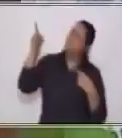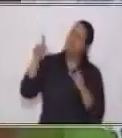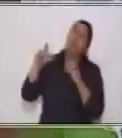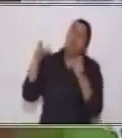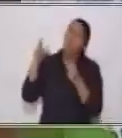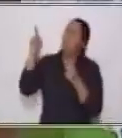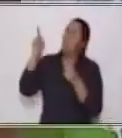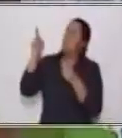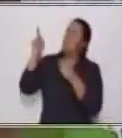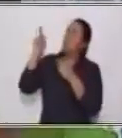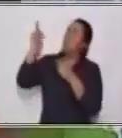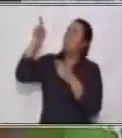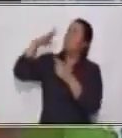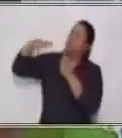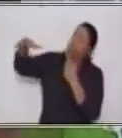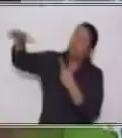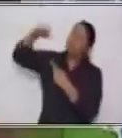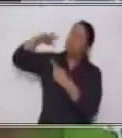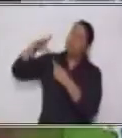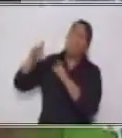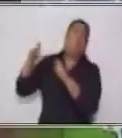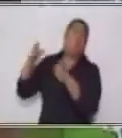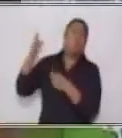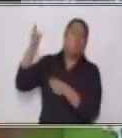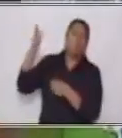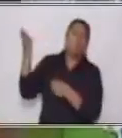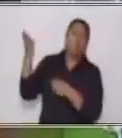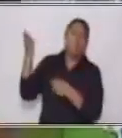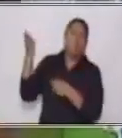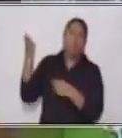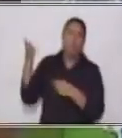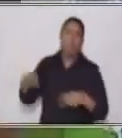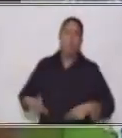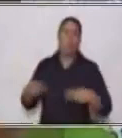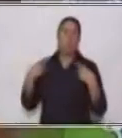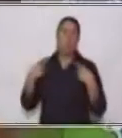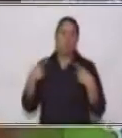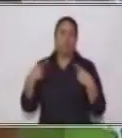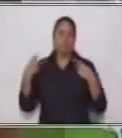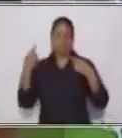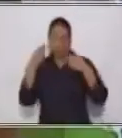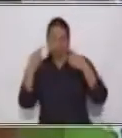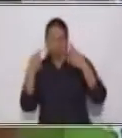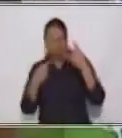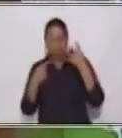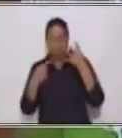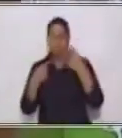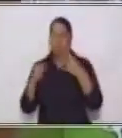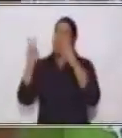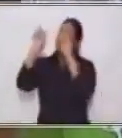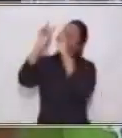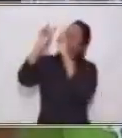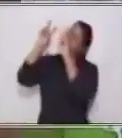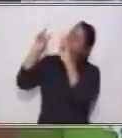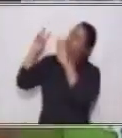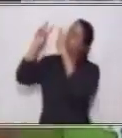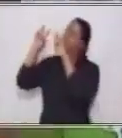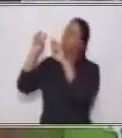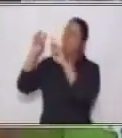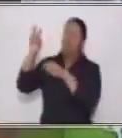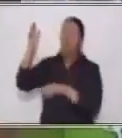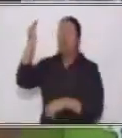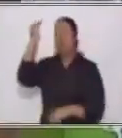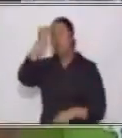vida en ese planeta y qué condiciones cumple para que haya vida. Entonces nos va a crear más conocimiento. Ahora acerca